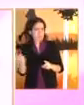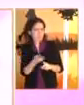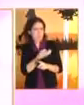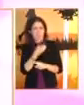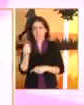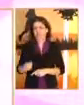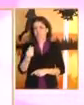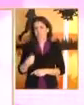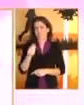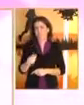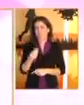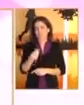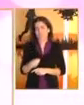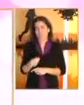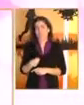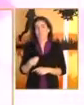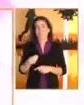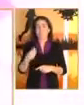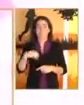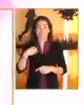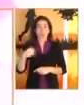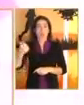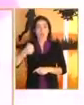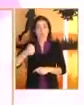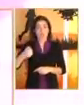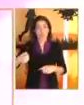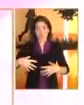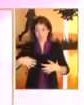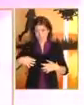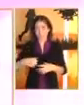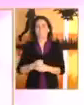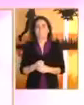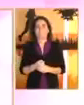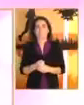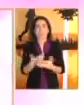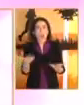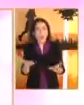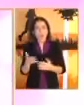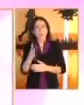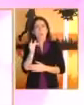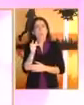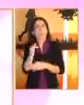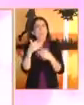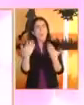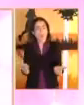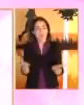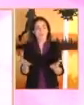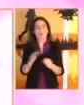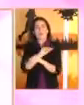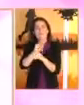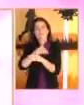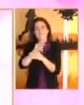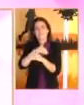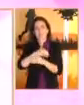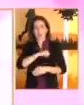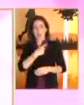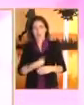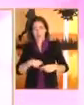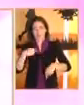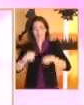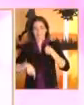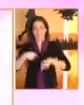esos ácidos grasos. ¿Qué ventaja tienen esos ácidos grasos? Que tienen un efecto protector cardiovascular. Dado que las